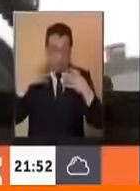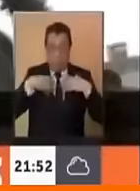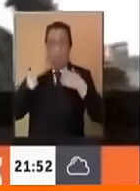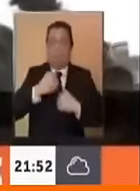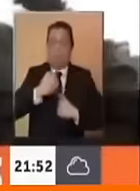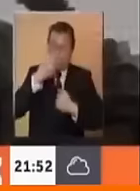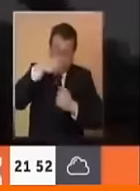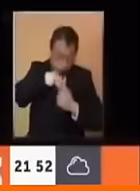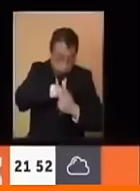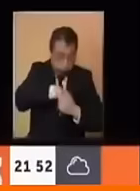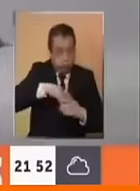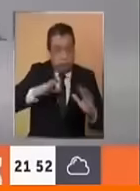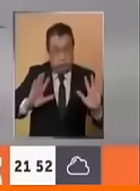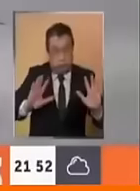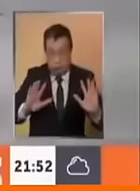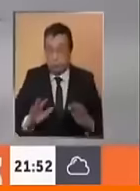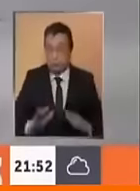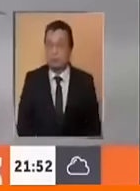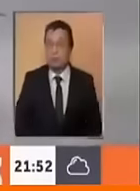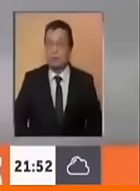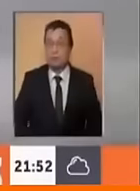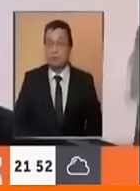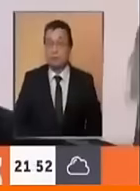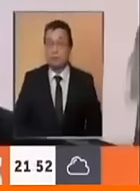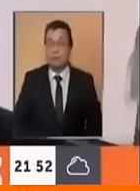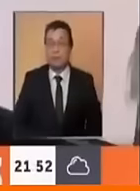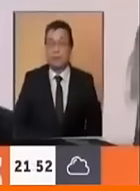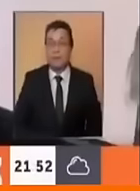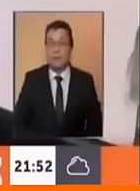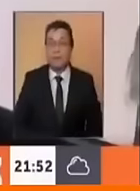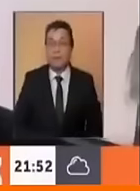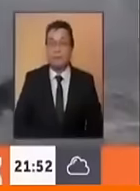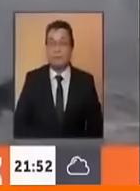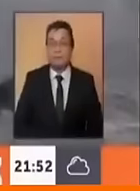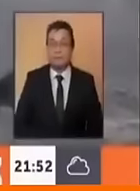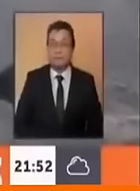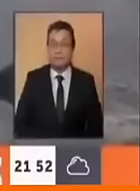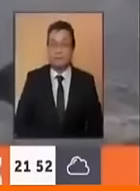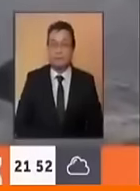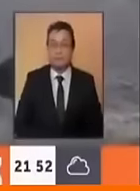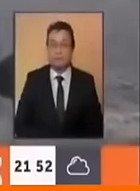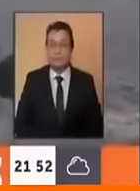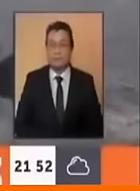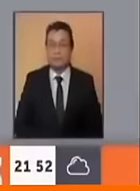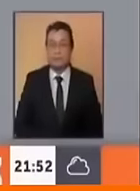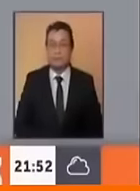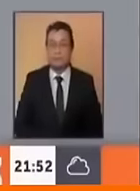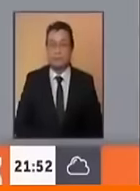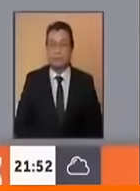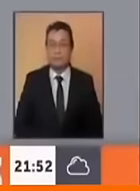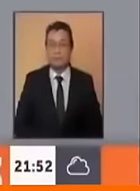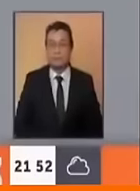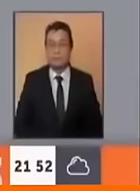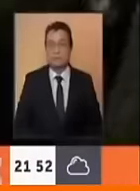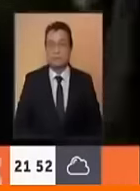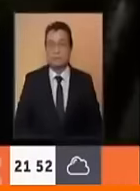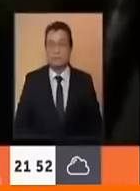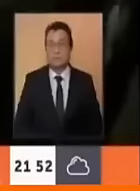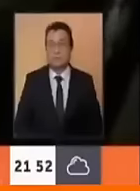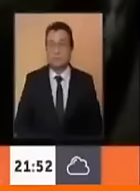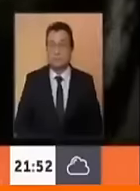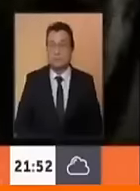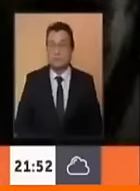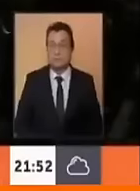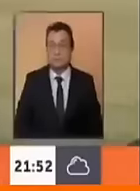nomás. ¿Ya? Ya. Está loco, mío. Está bueno para hacer eso. A mí me gustaría probar. Vivir